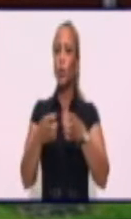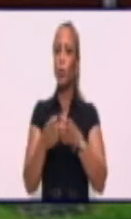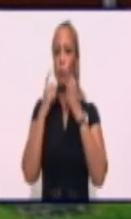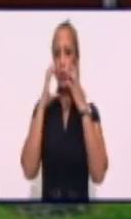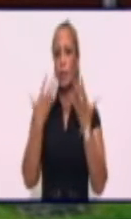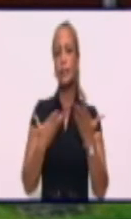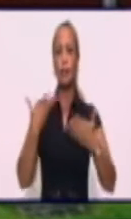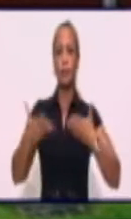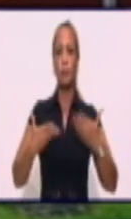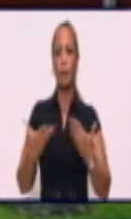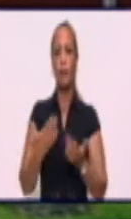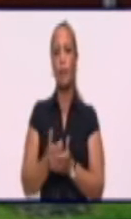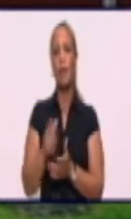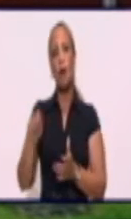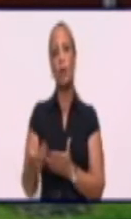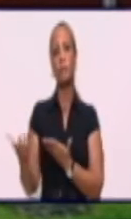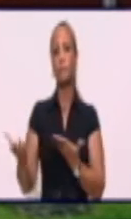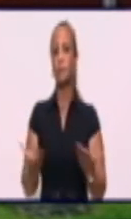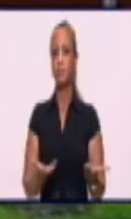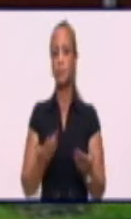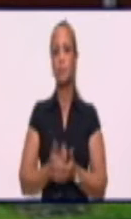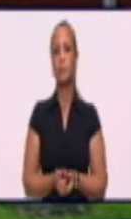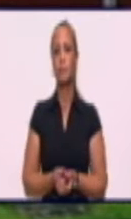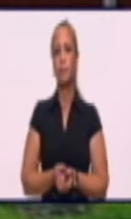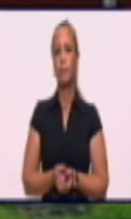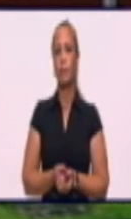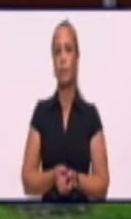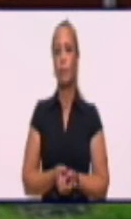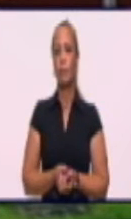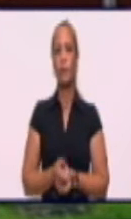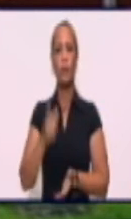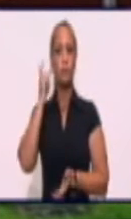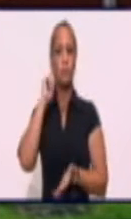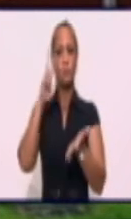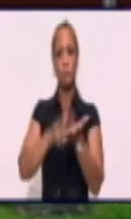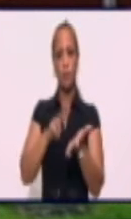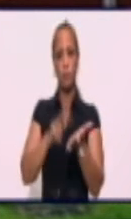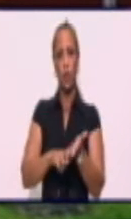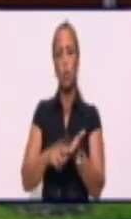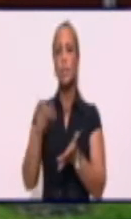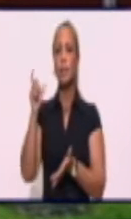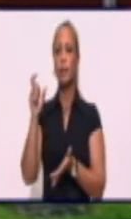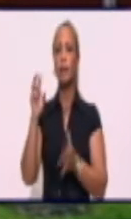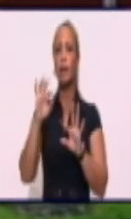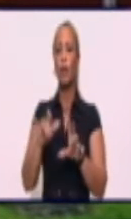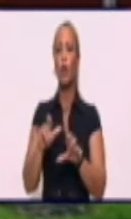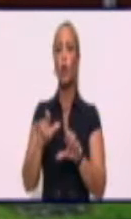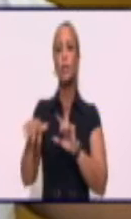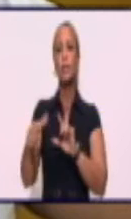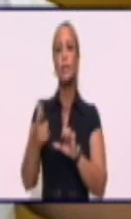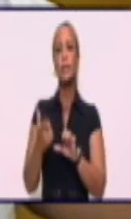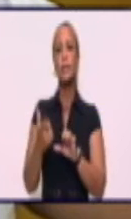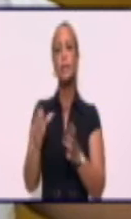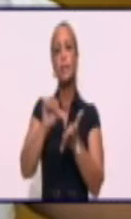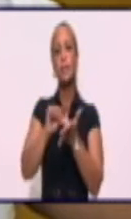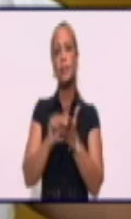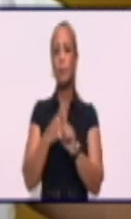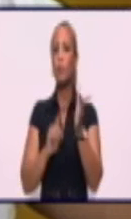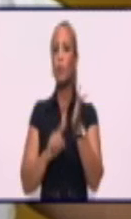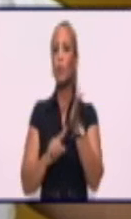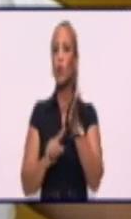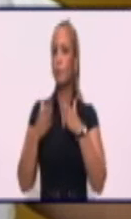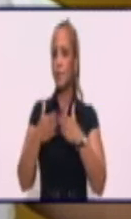ello recibo a Aide Zamora Vega, quien es miembro del secretariado de la Central de Trabajadores de Cuba en la provincia, y a